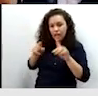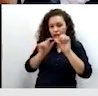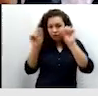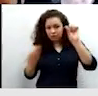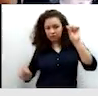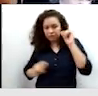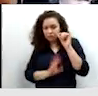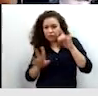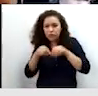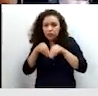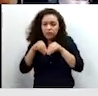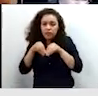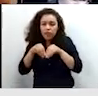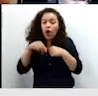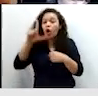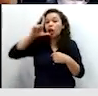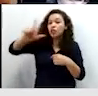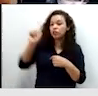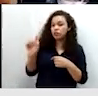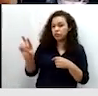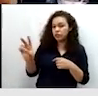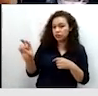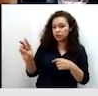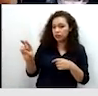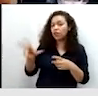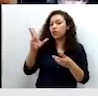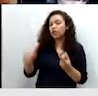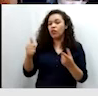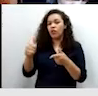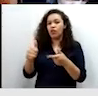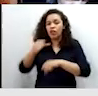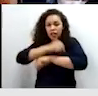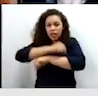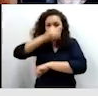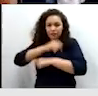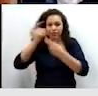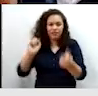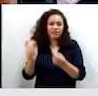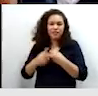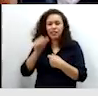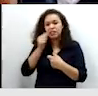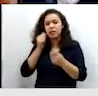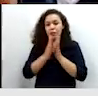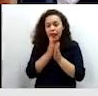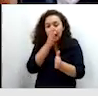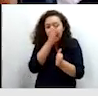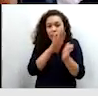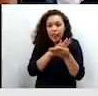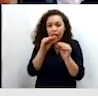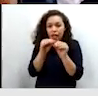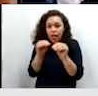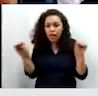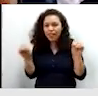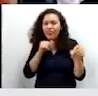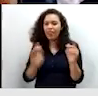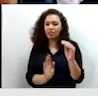o en los apagadores de luz, o en las grietas de los acabados. Entonces lo ideal es siempre tener acabados completamente lisos, que